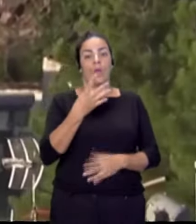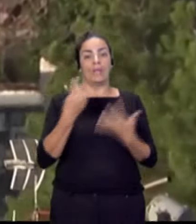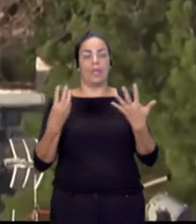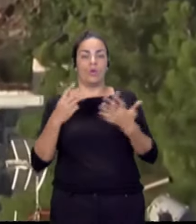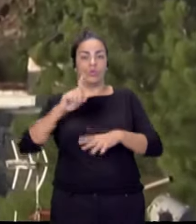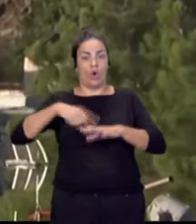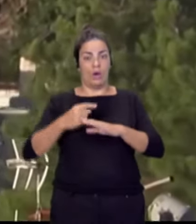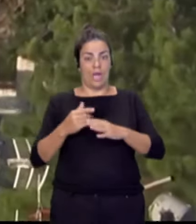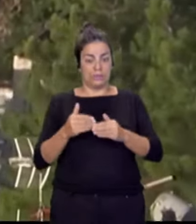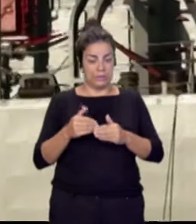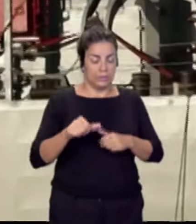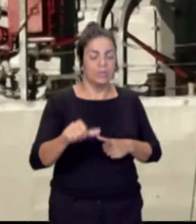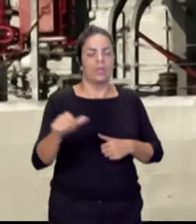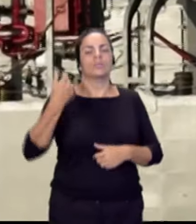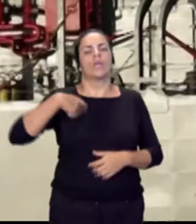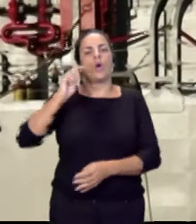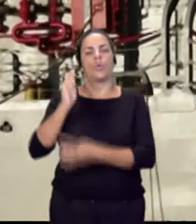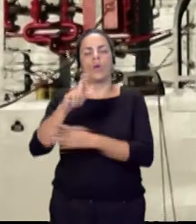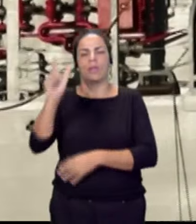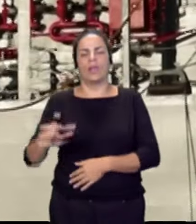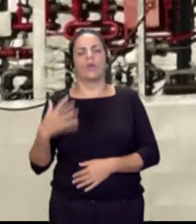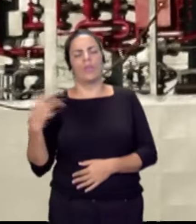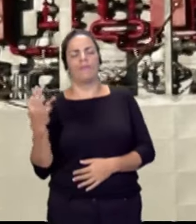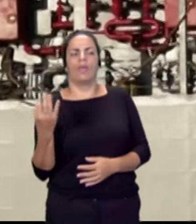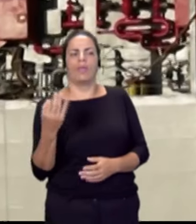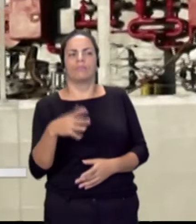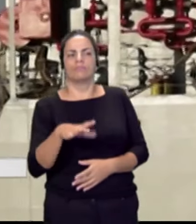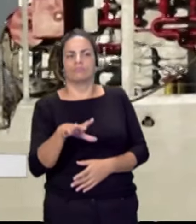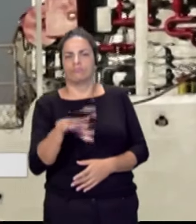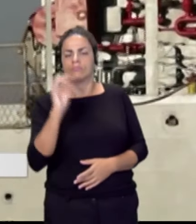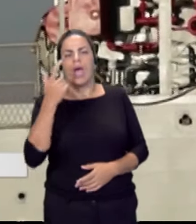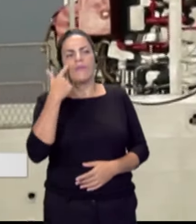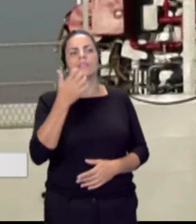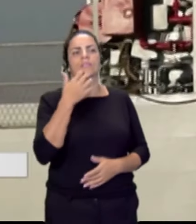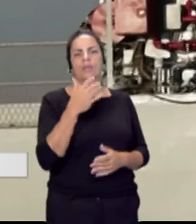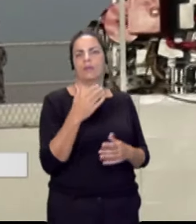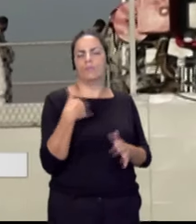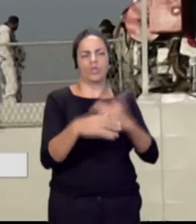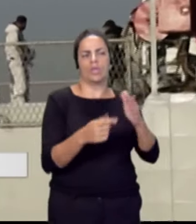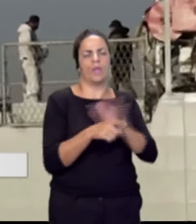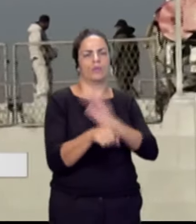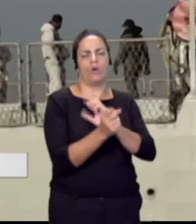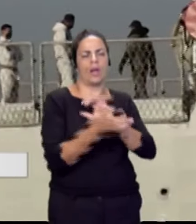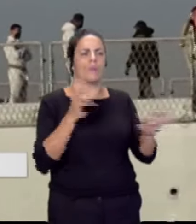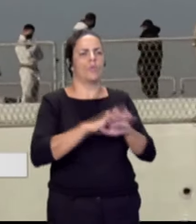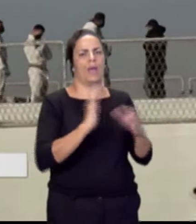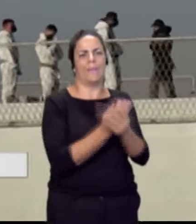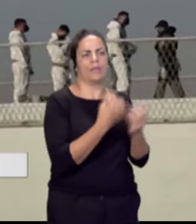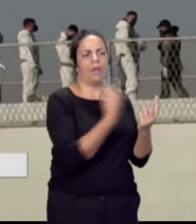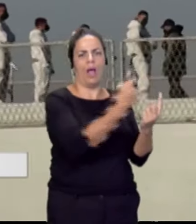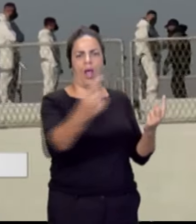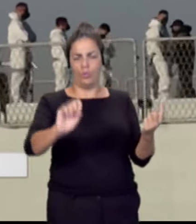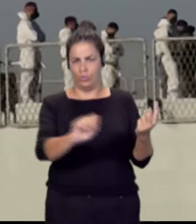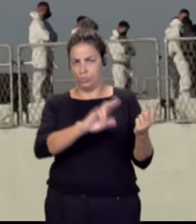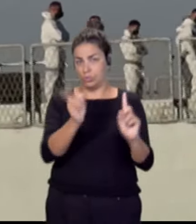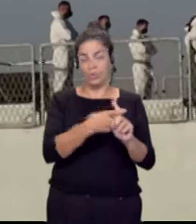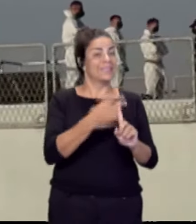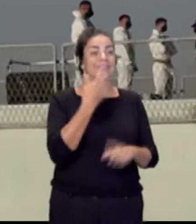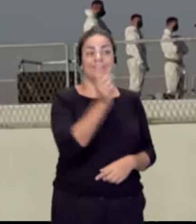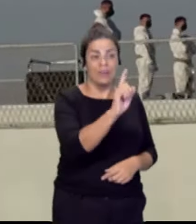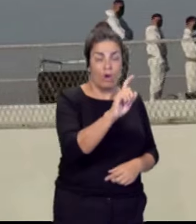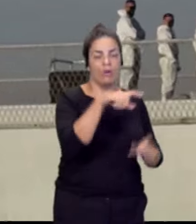italiano debe decidir si da inicio a un procedimiento rápido para resolver cada expediente. Si no lo hace, los migrantes deportados deberán volver a